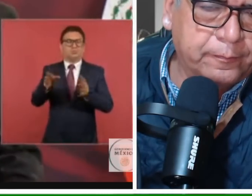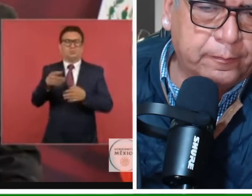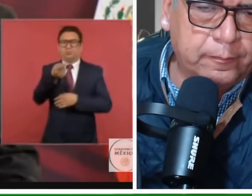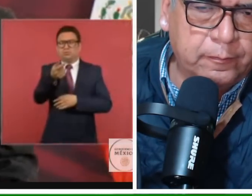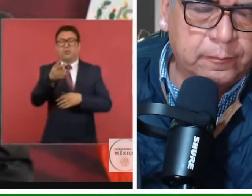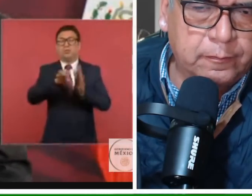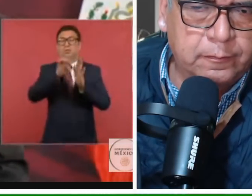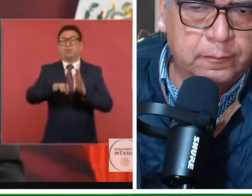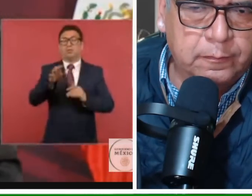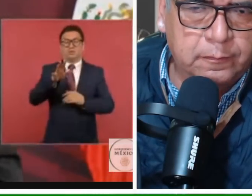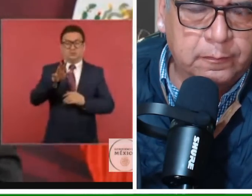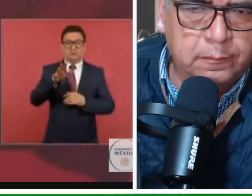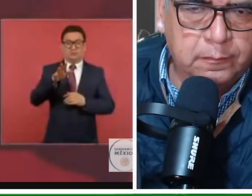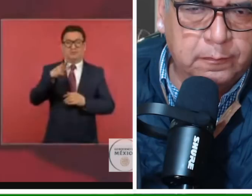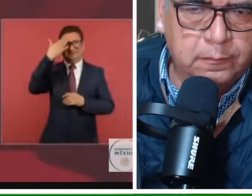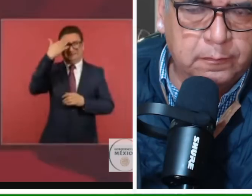los que ganan